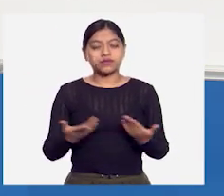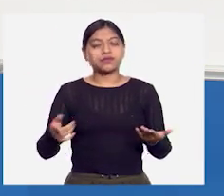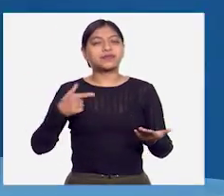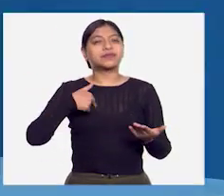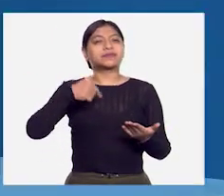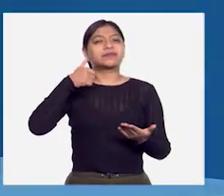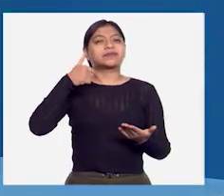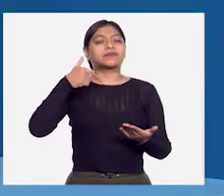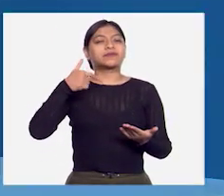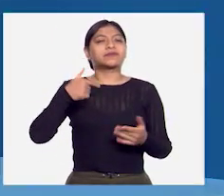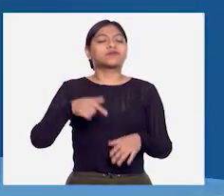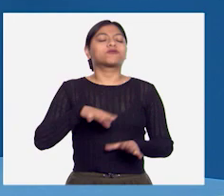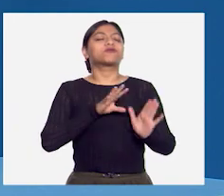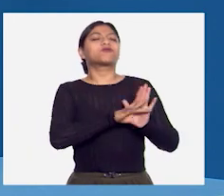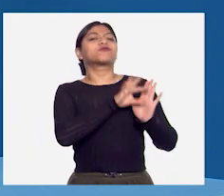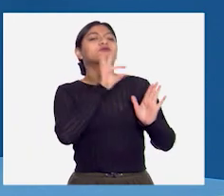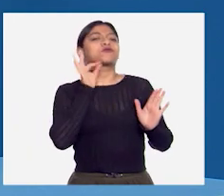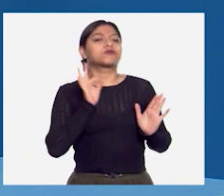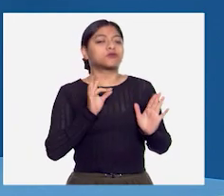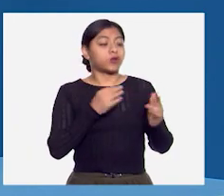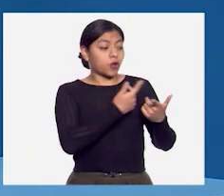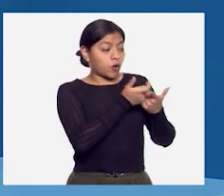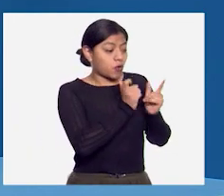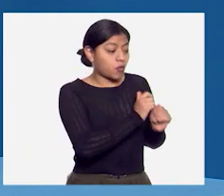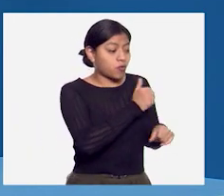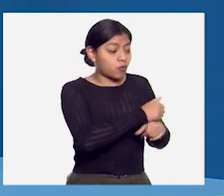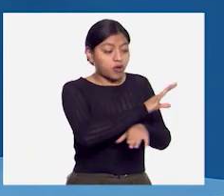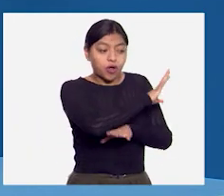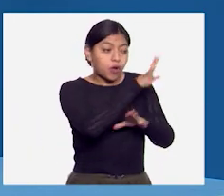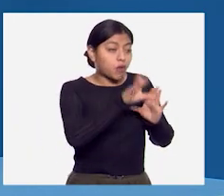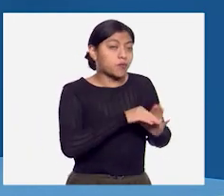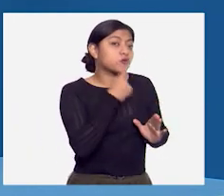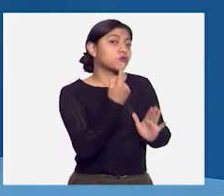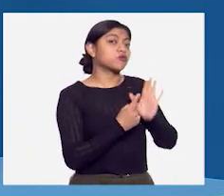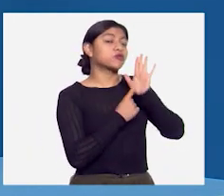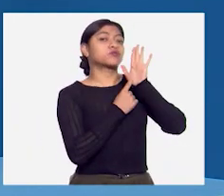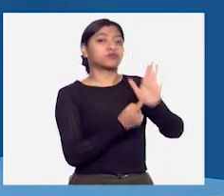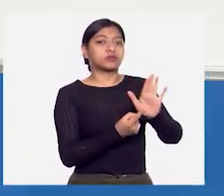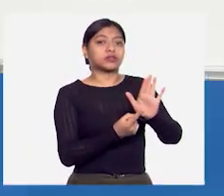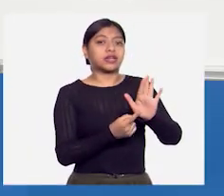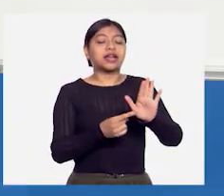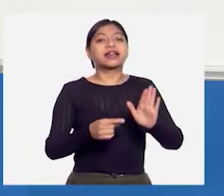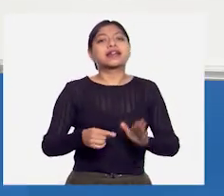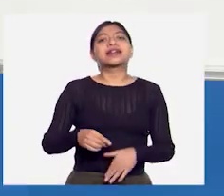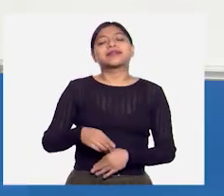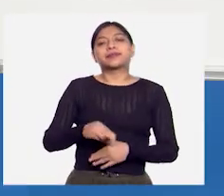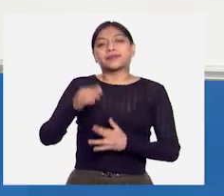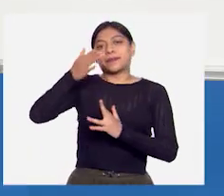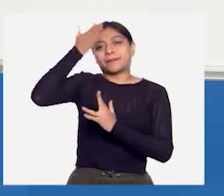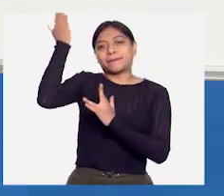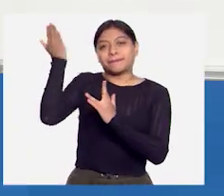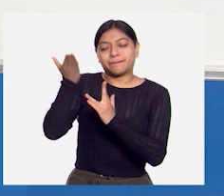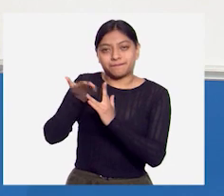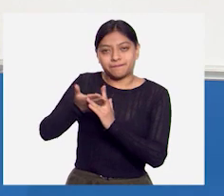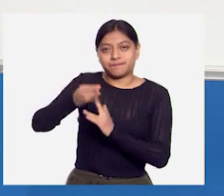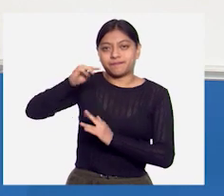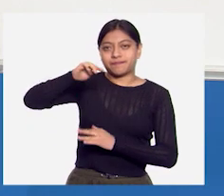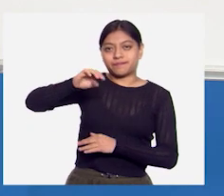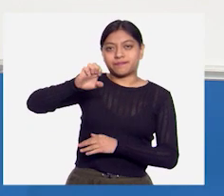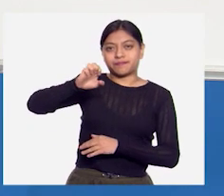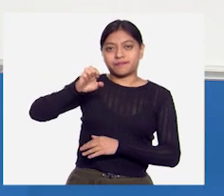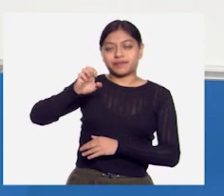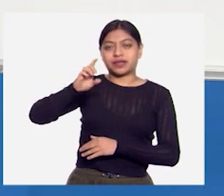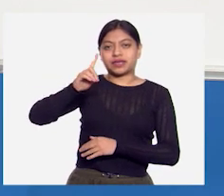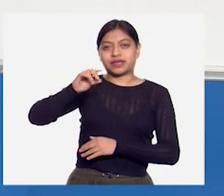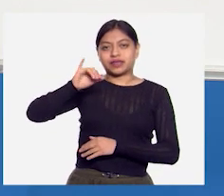Yo usaría como representante de cada conjunto de resultados a la mediana. Yo también, porque en el